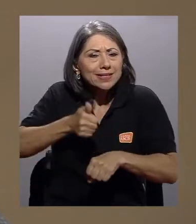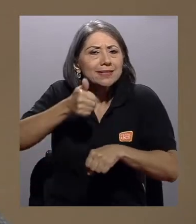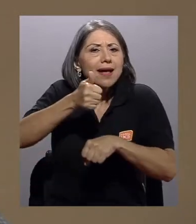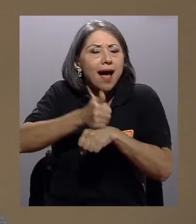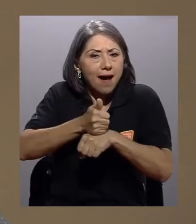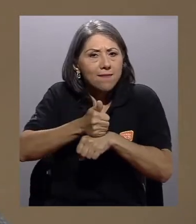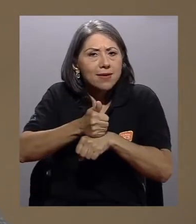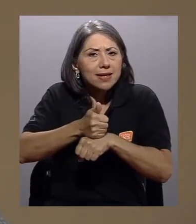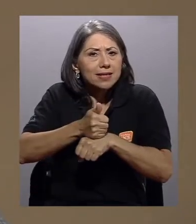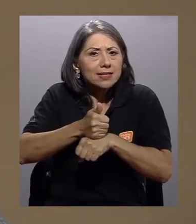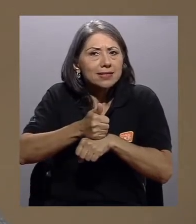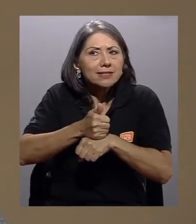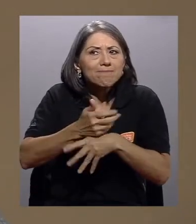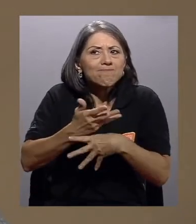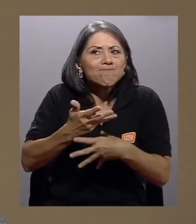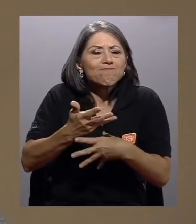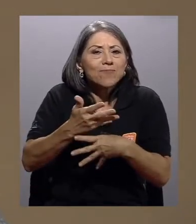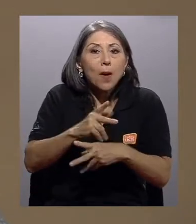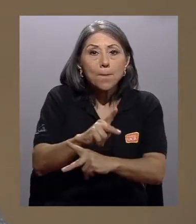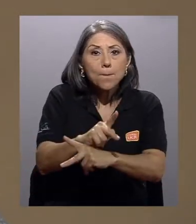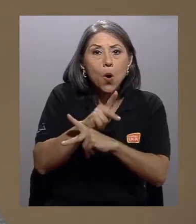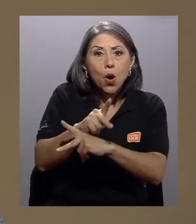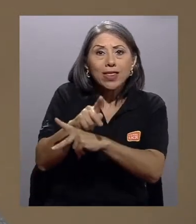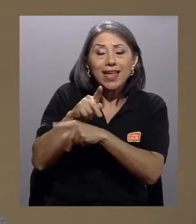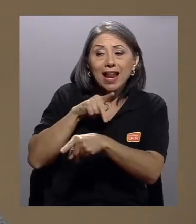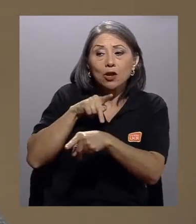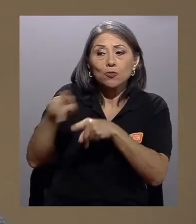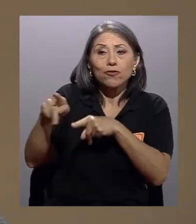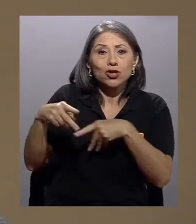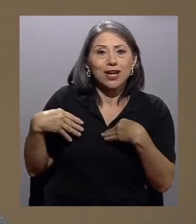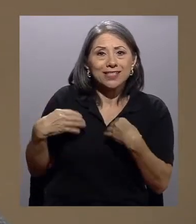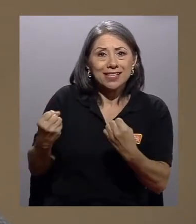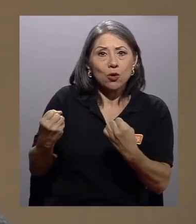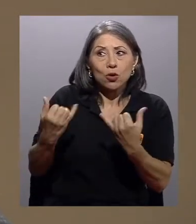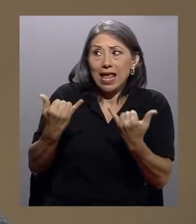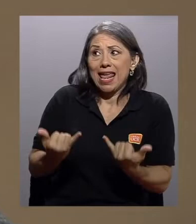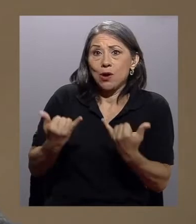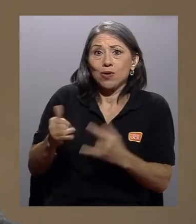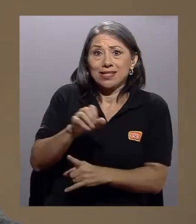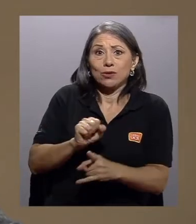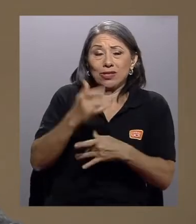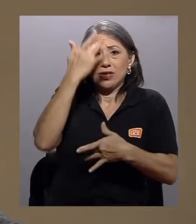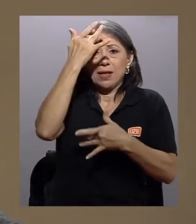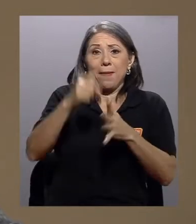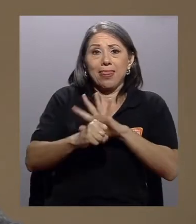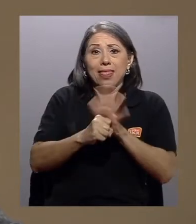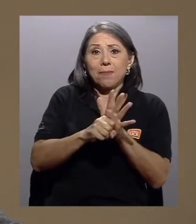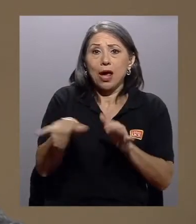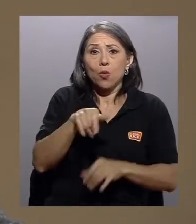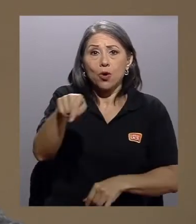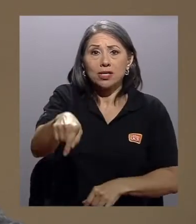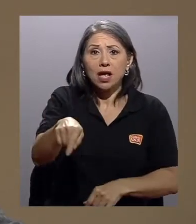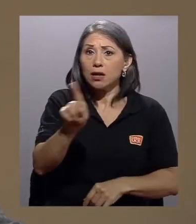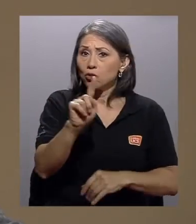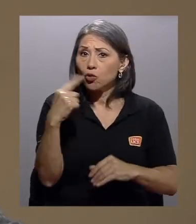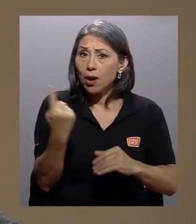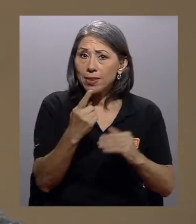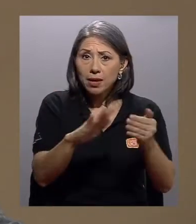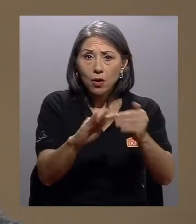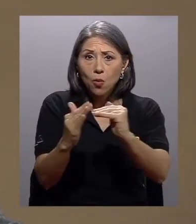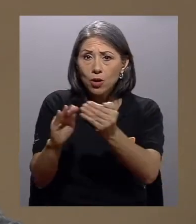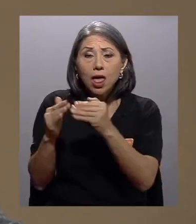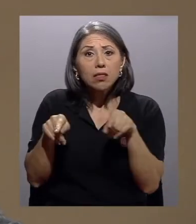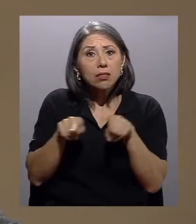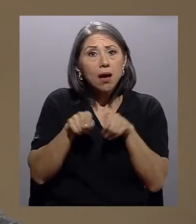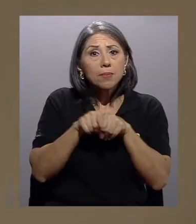establecer la forma en la que se protegen a los profesionales de salud en una pandemia como esta? Porque no solamente es la comunidad, son las personas las que se